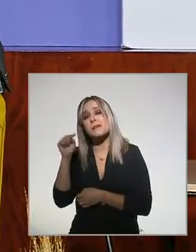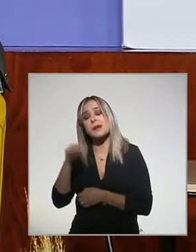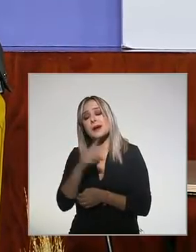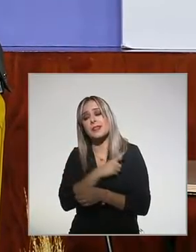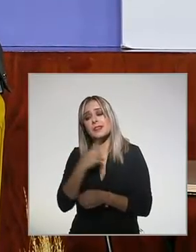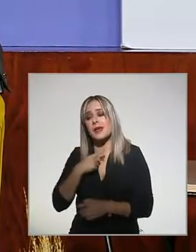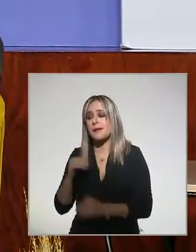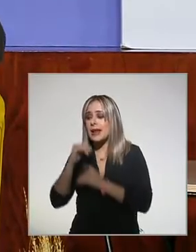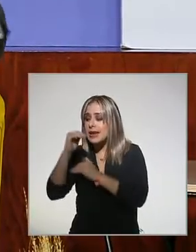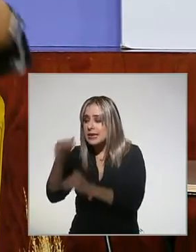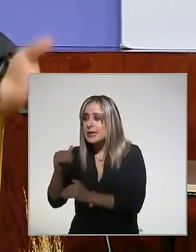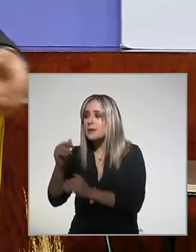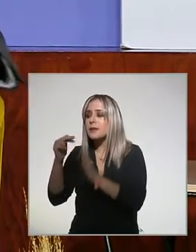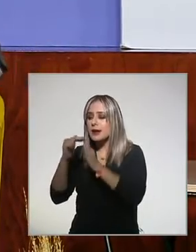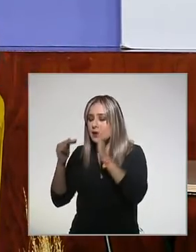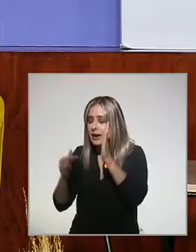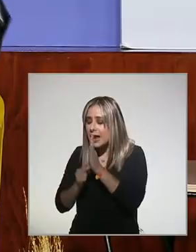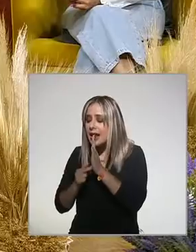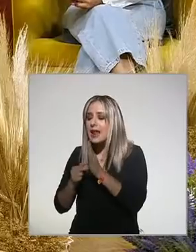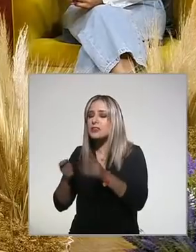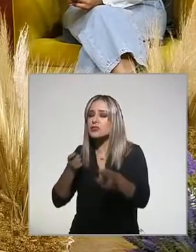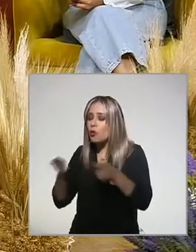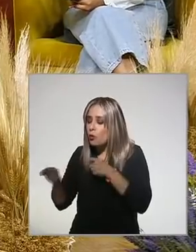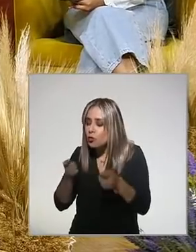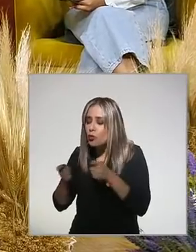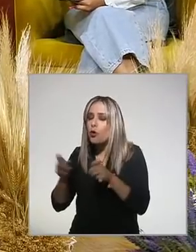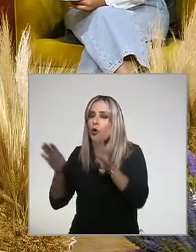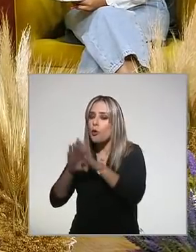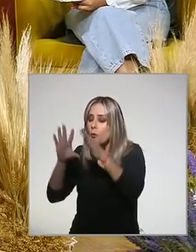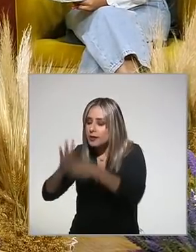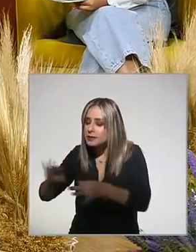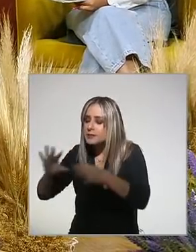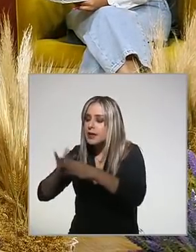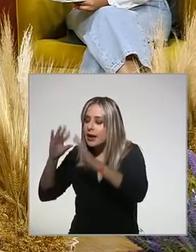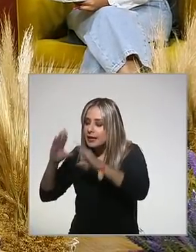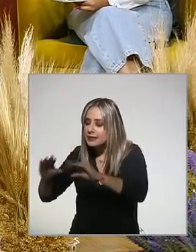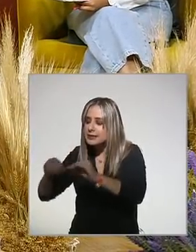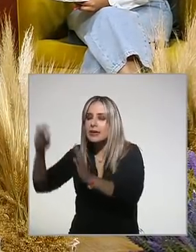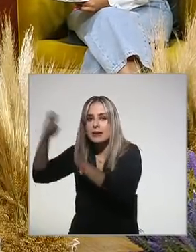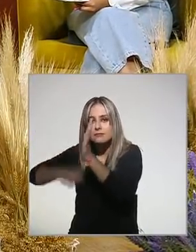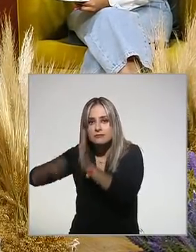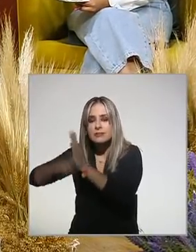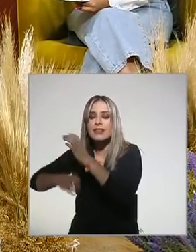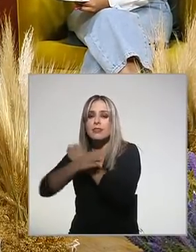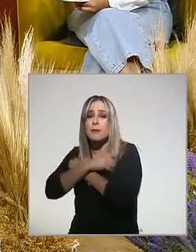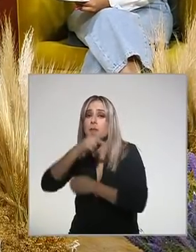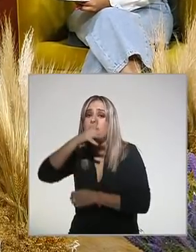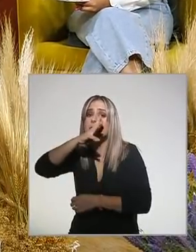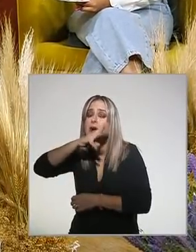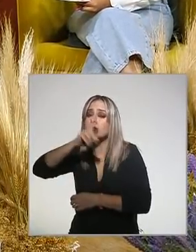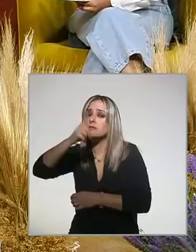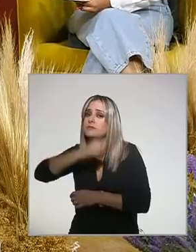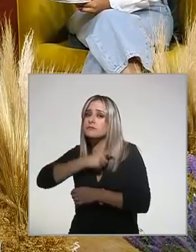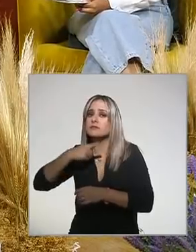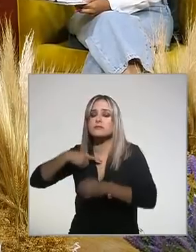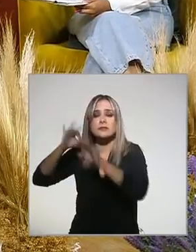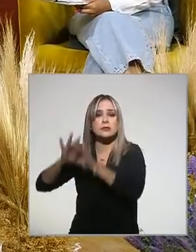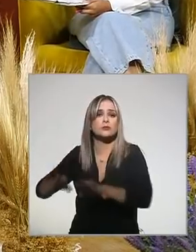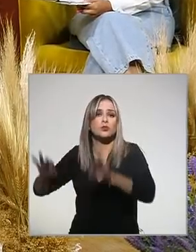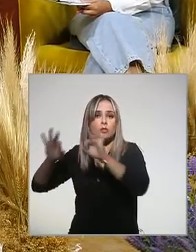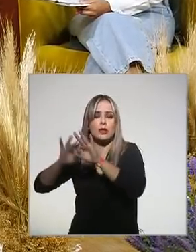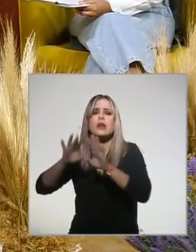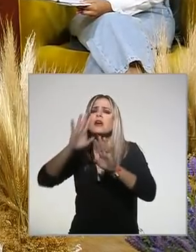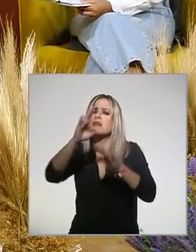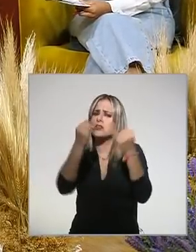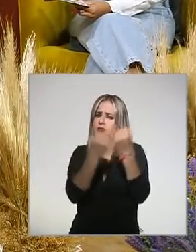ponerle límites, control emocional, regulación. Y como dice el maestro, que también es papá, no es satanizar tampoco